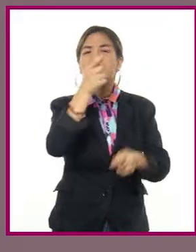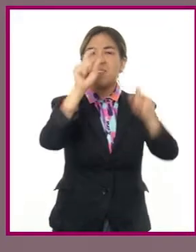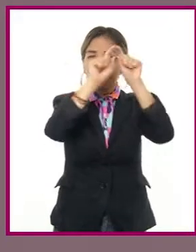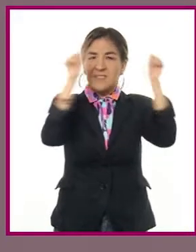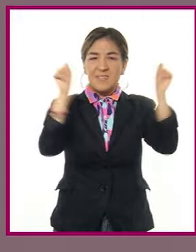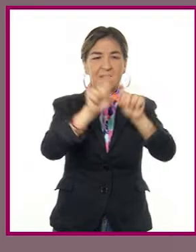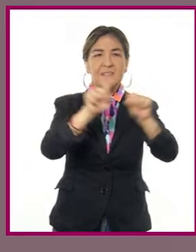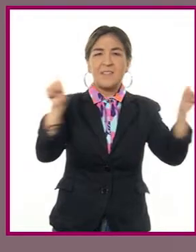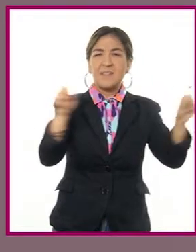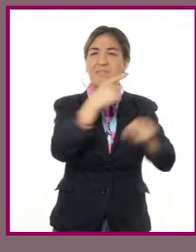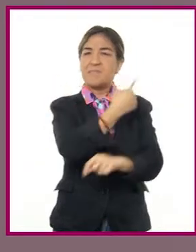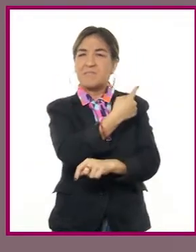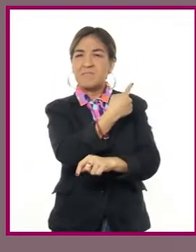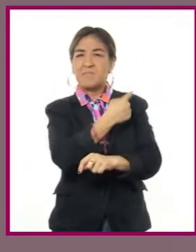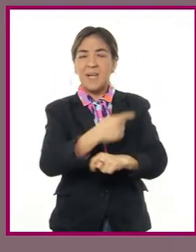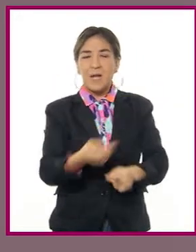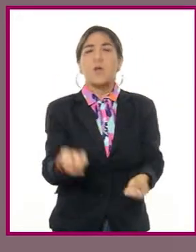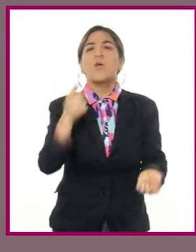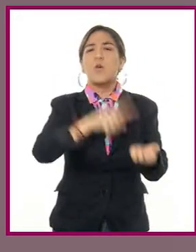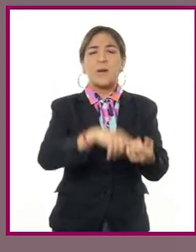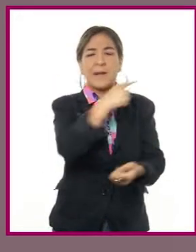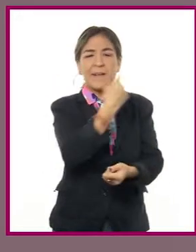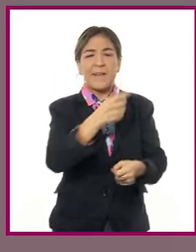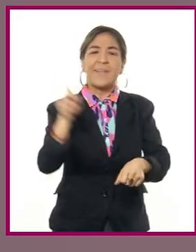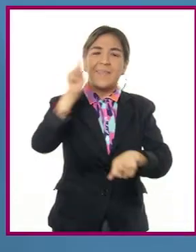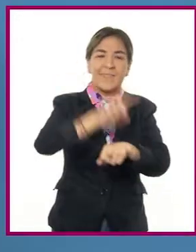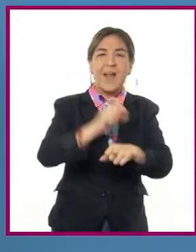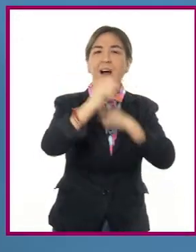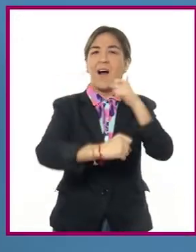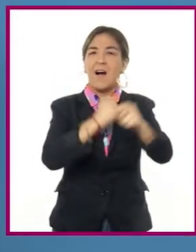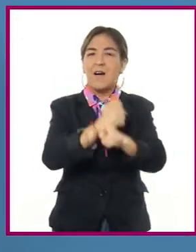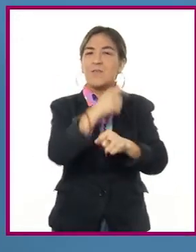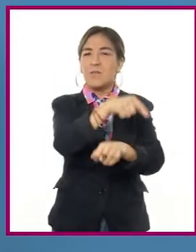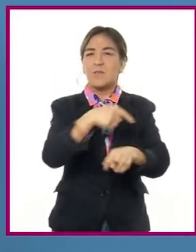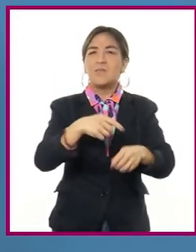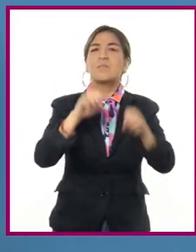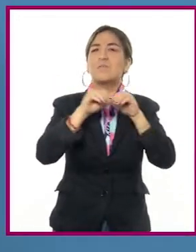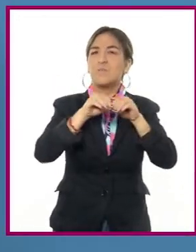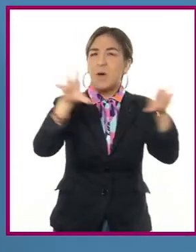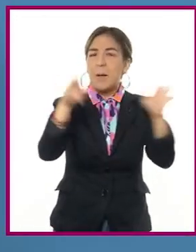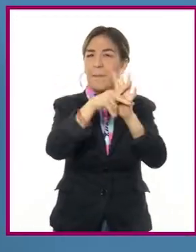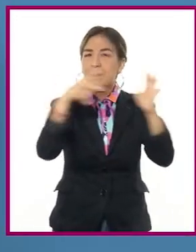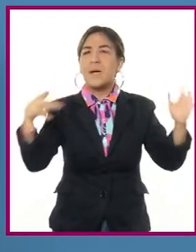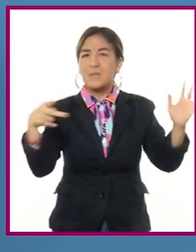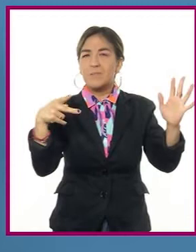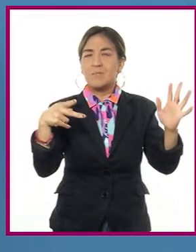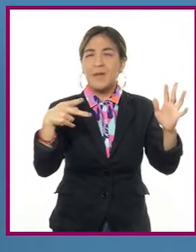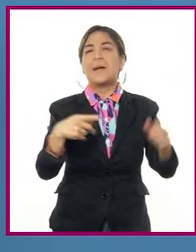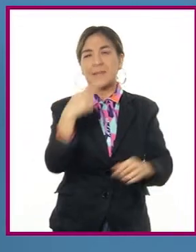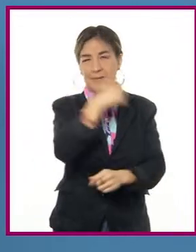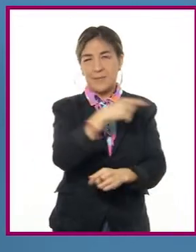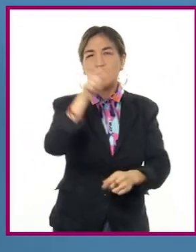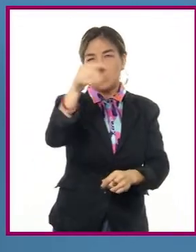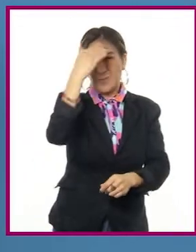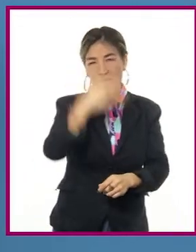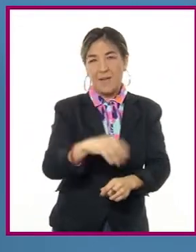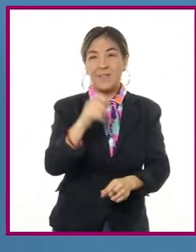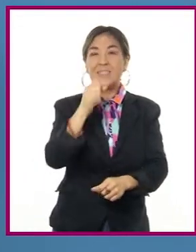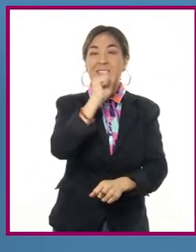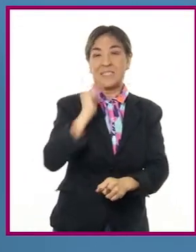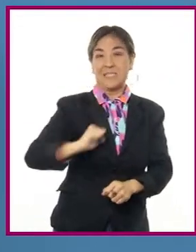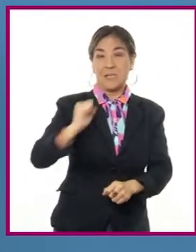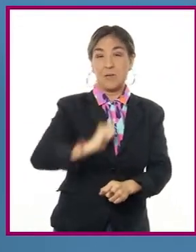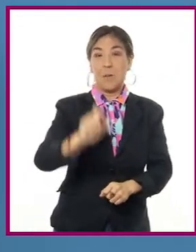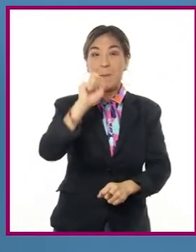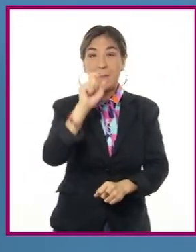encabezados? ¿De qué año creen que es la publicación? Como ustedes saben, durante casi todo el siglo XX, los